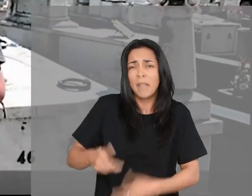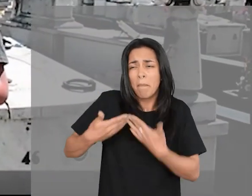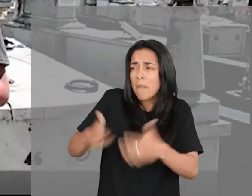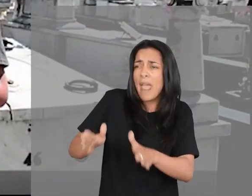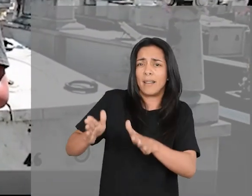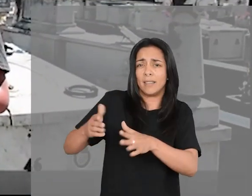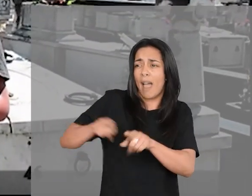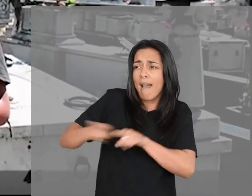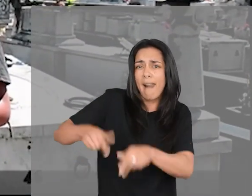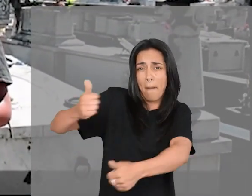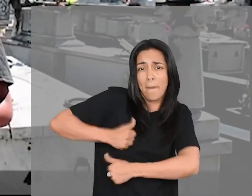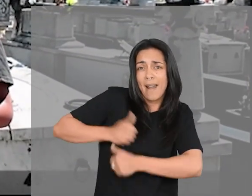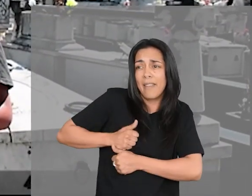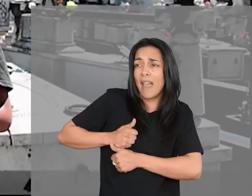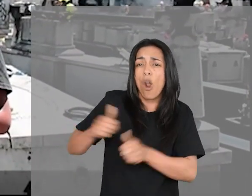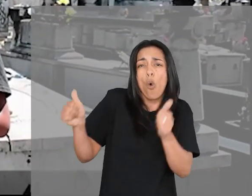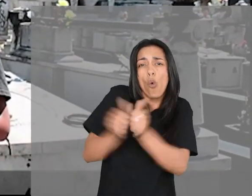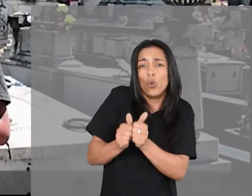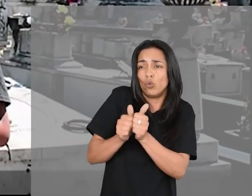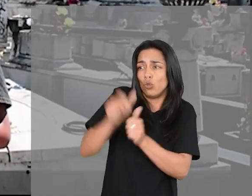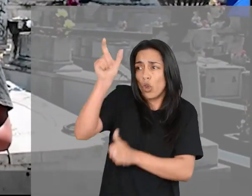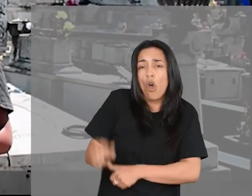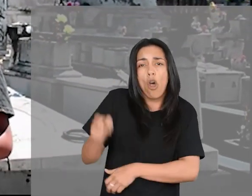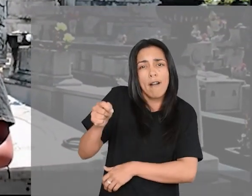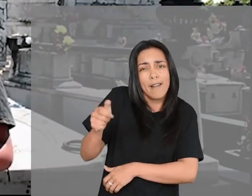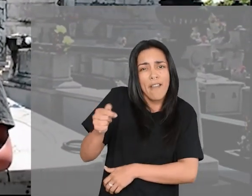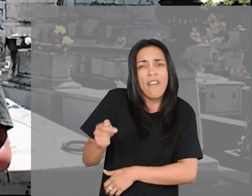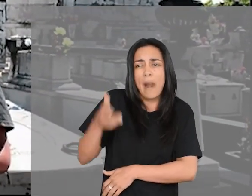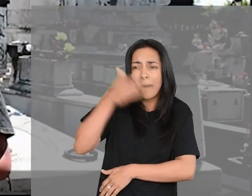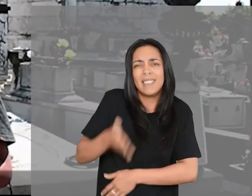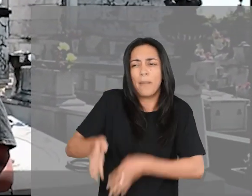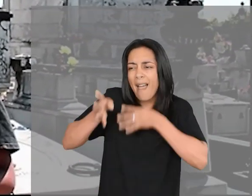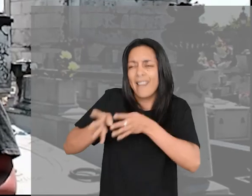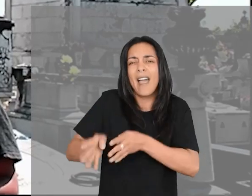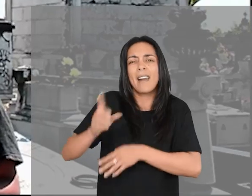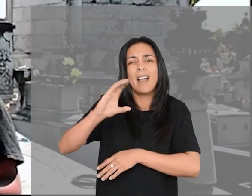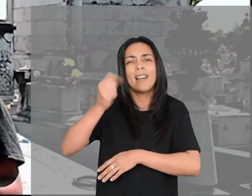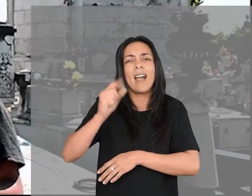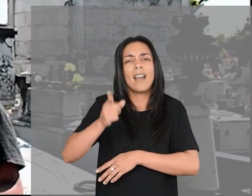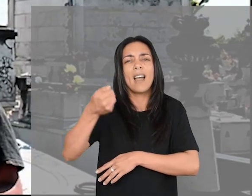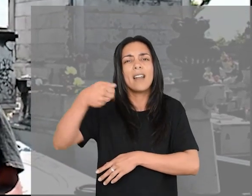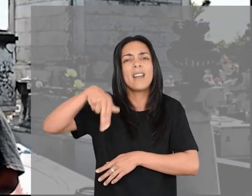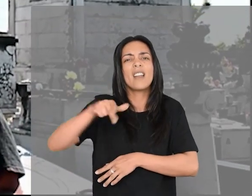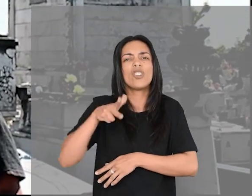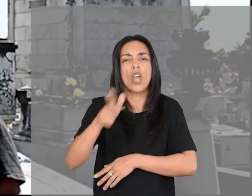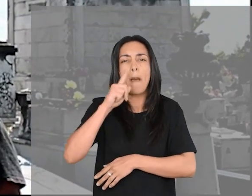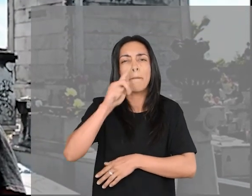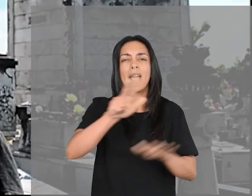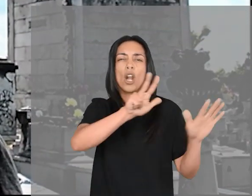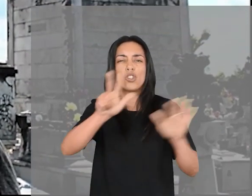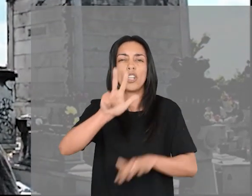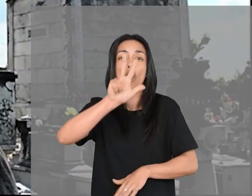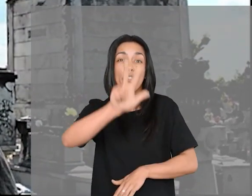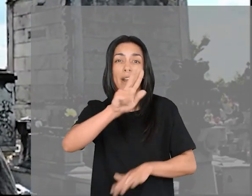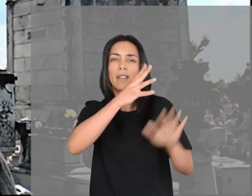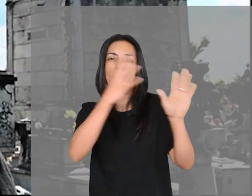general Fructuoso Rivera, participando en la batalla de Cagancha en 1839. Se distinguió como lancero y se refugió en las sierras de